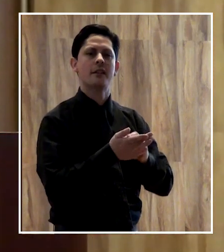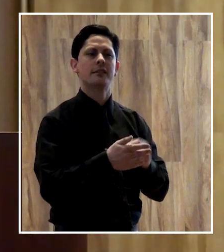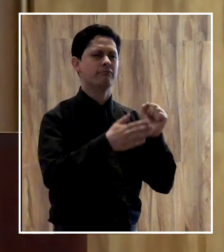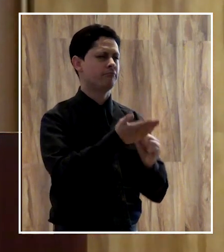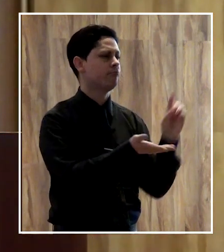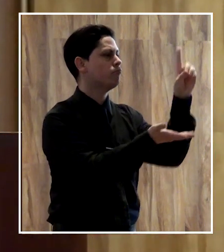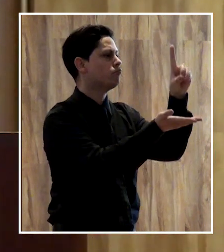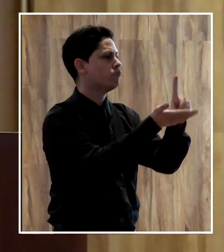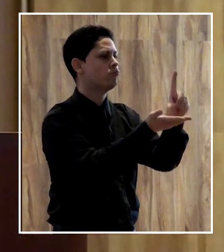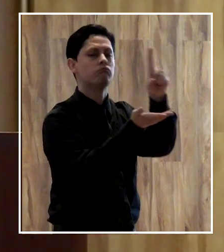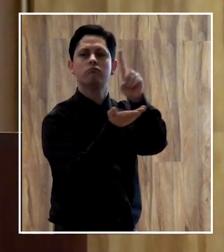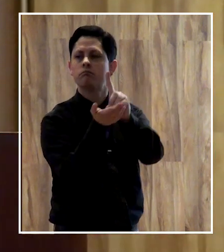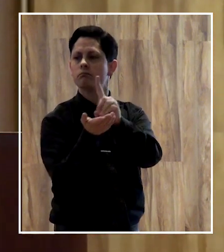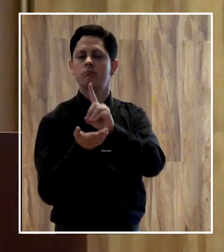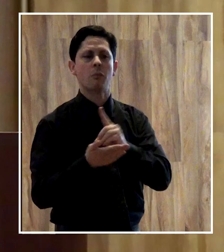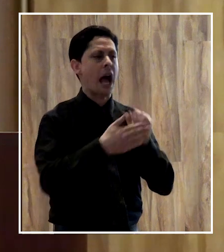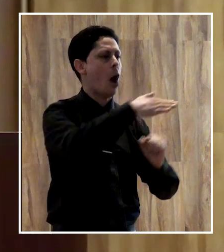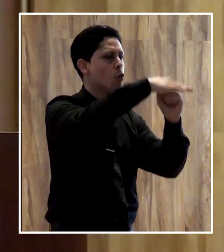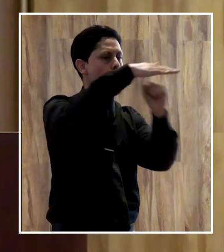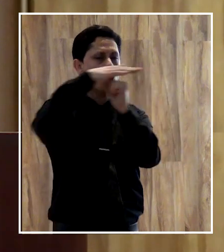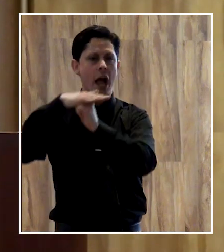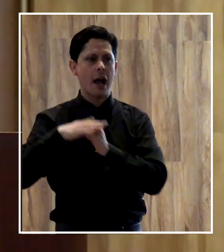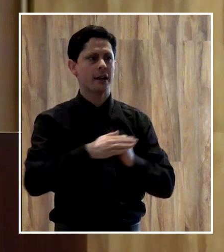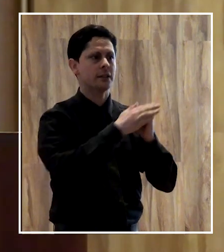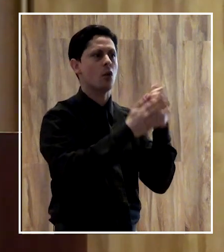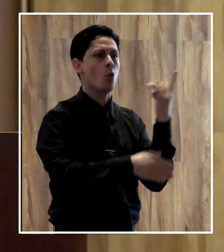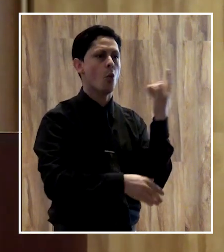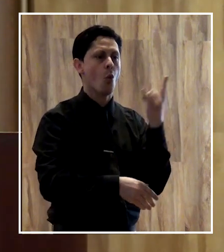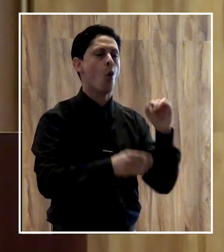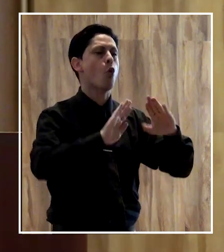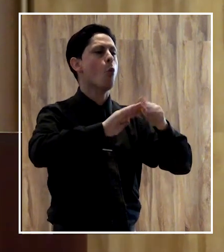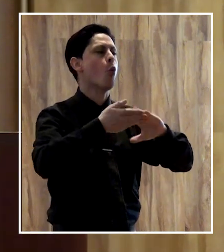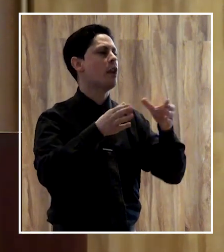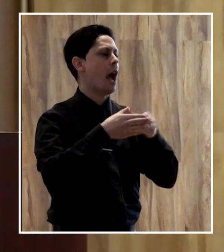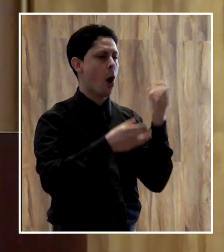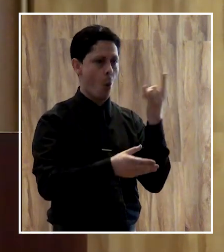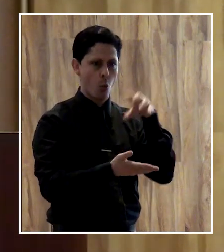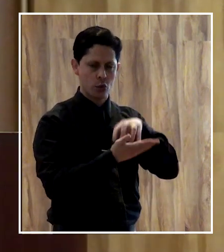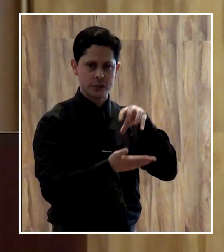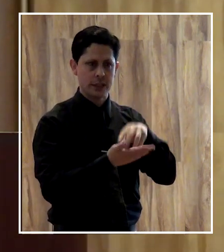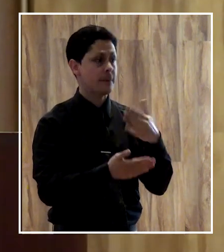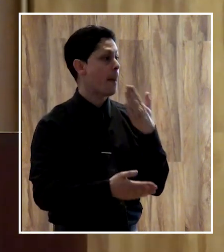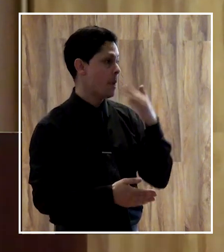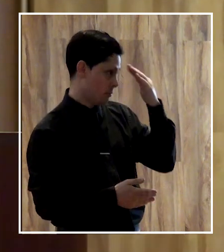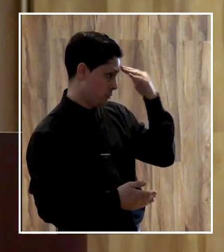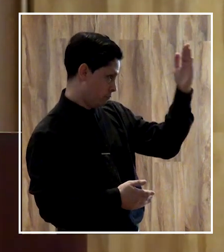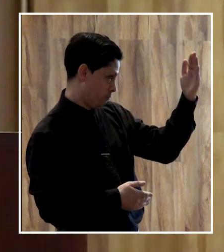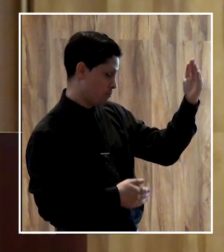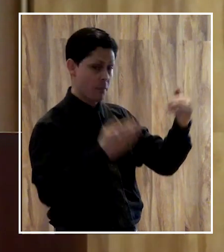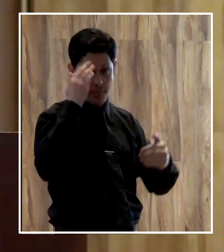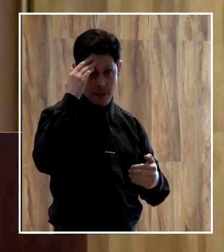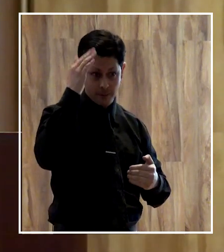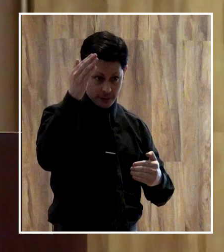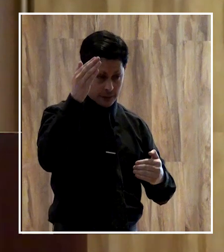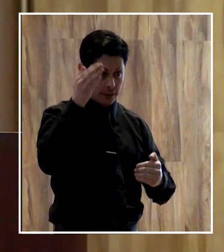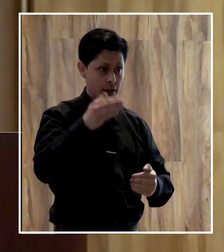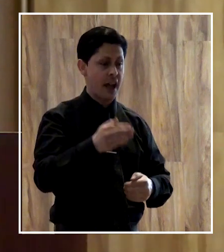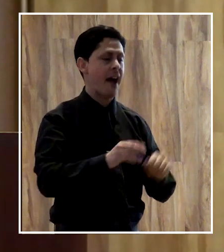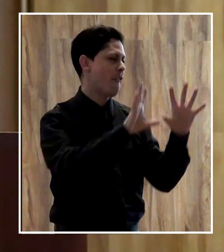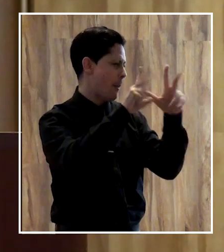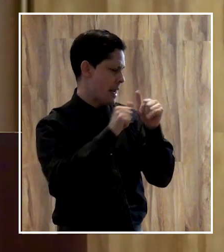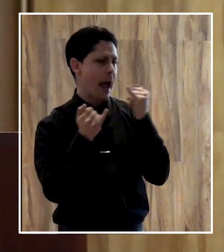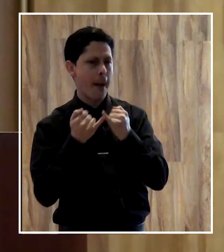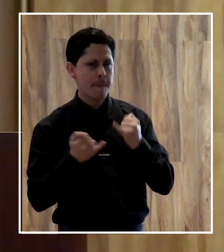Señoras decanas y señor decano, autoridades universitarias, comunidad UMCE. También saludamos muy especialmente